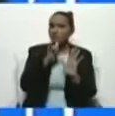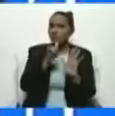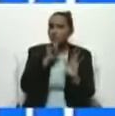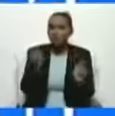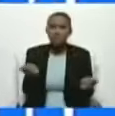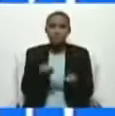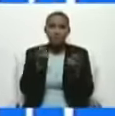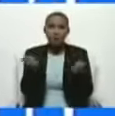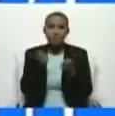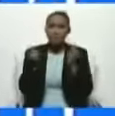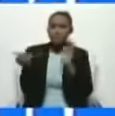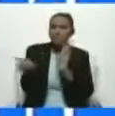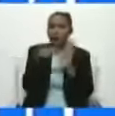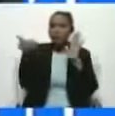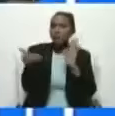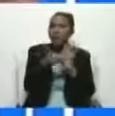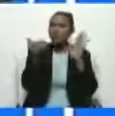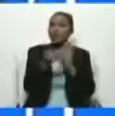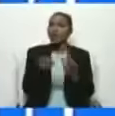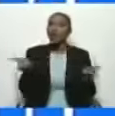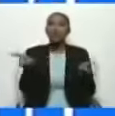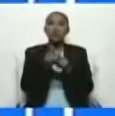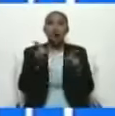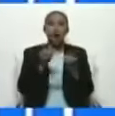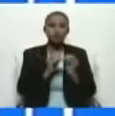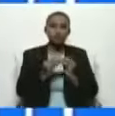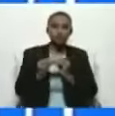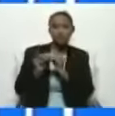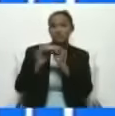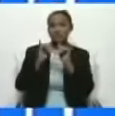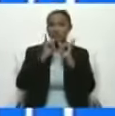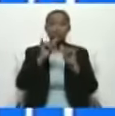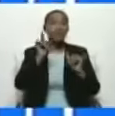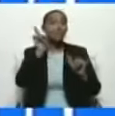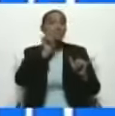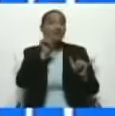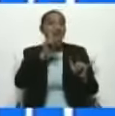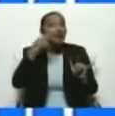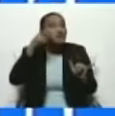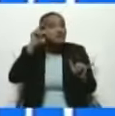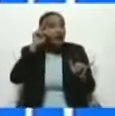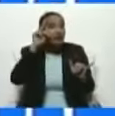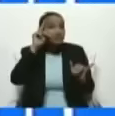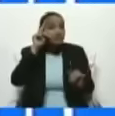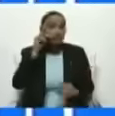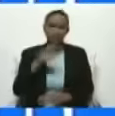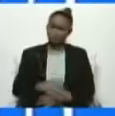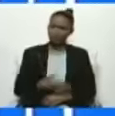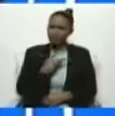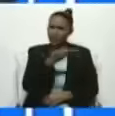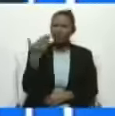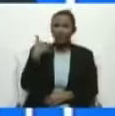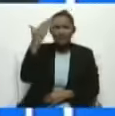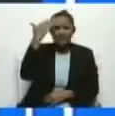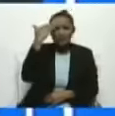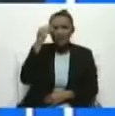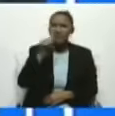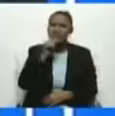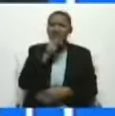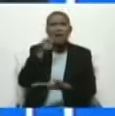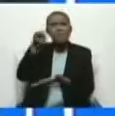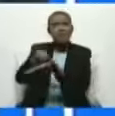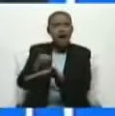toda esta operación de marketing, nosotros sabemos cuánto le pagan a cada una de estas